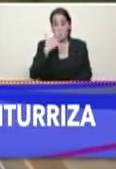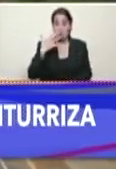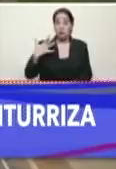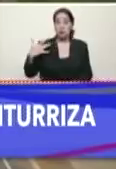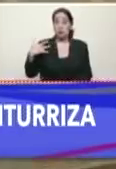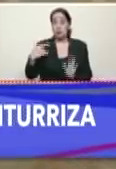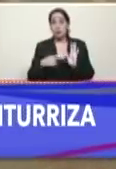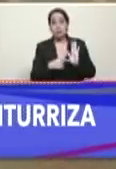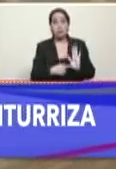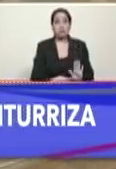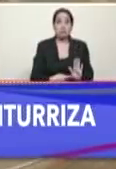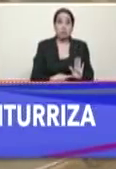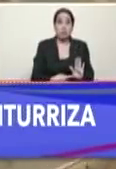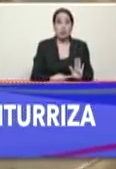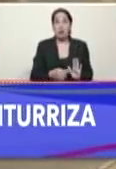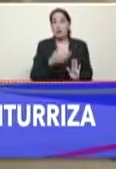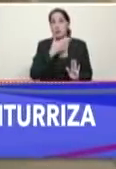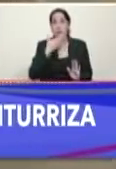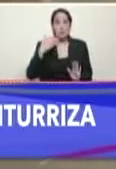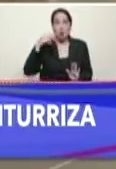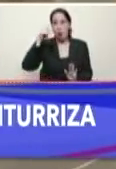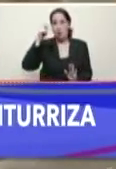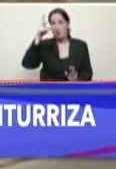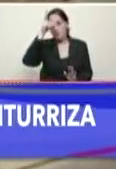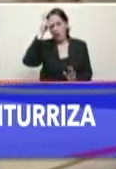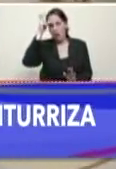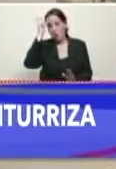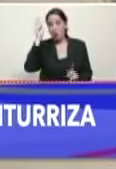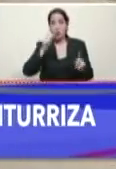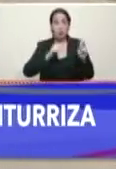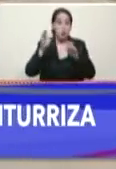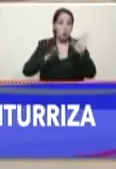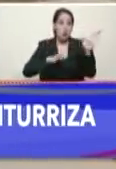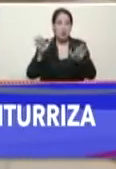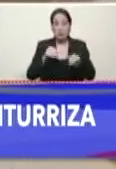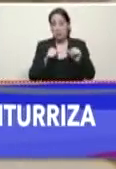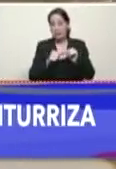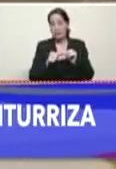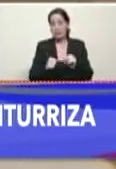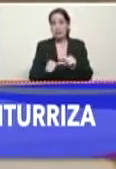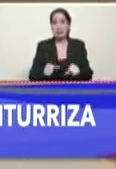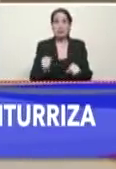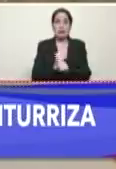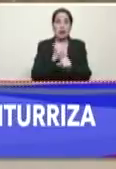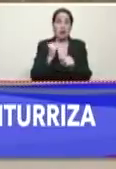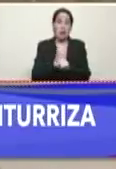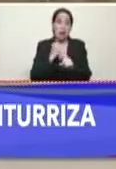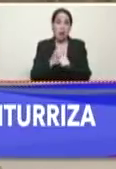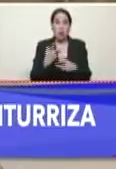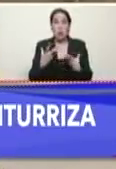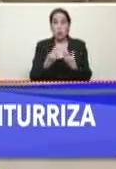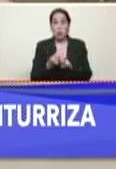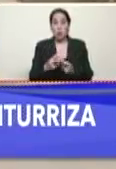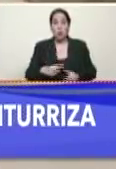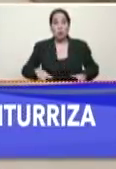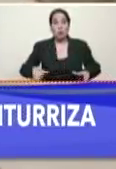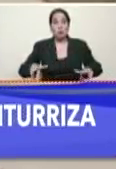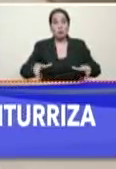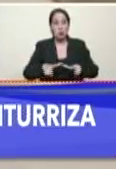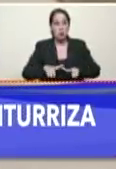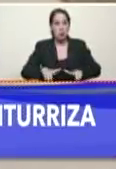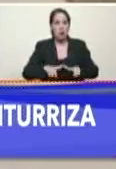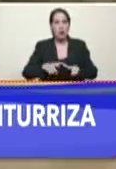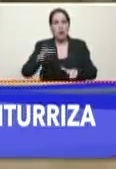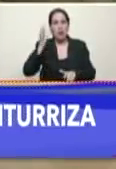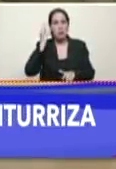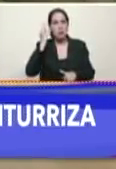de consolidar la Falcón Turismo, la Falcón que va a seguir trabajando para que estos espacios de este monumento a la madre, a